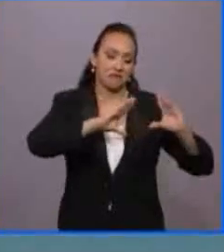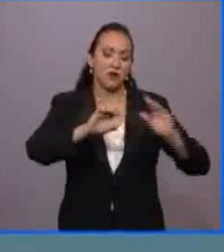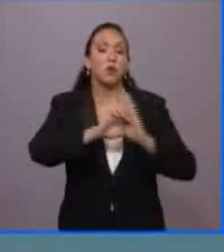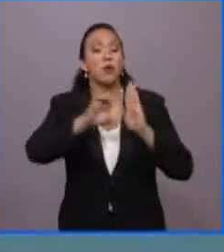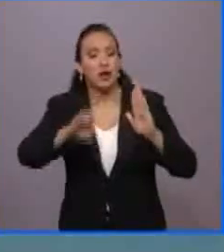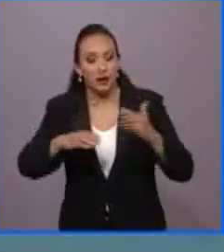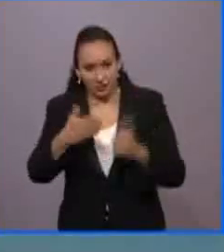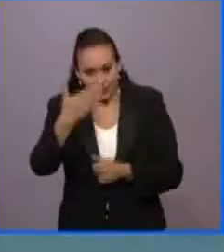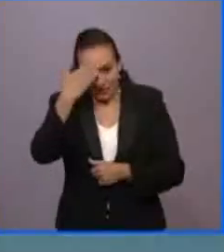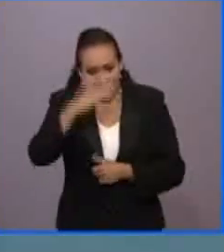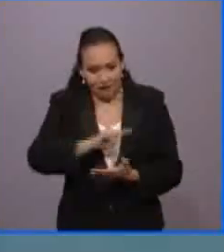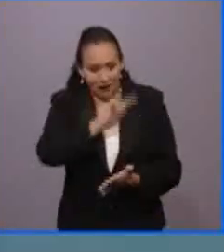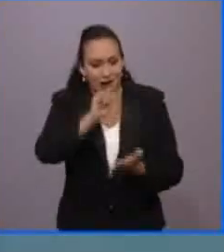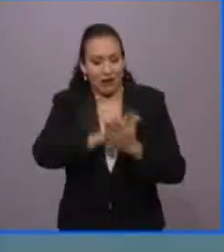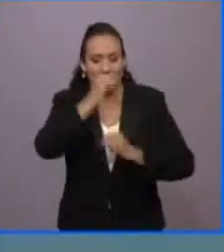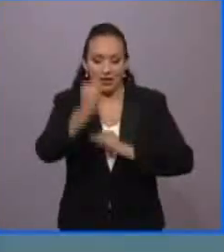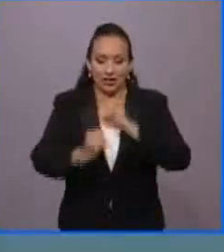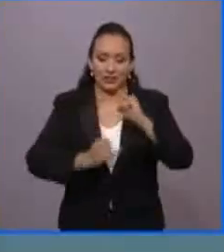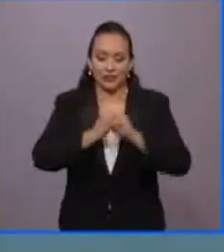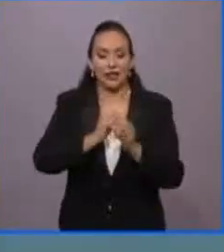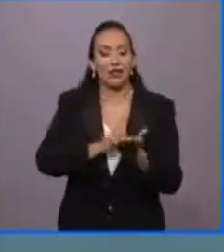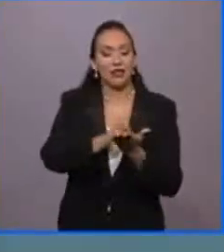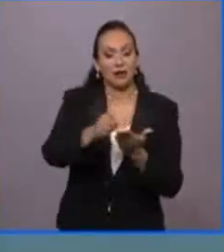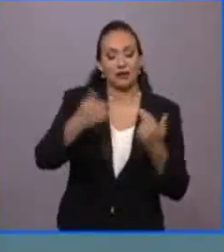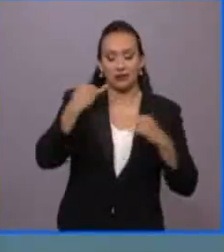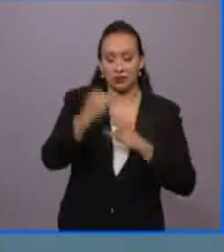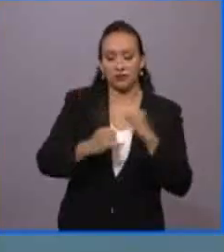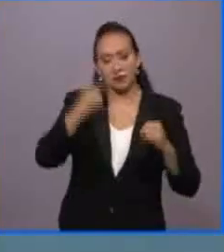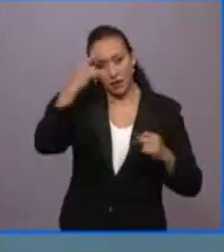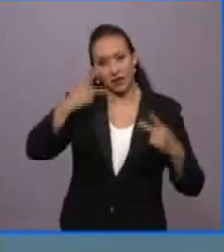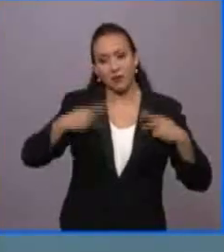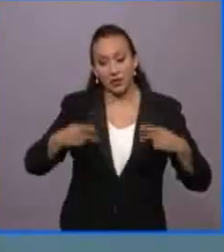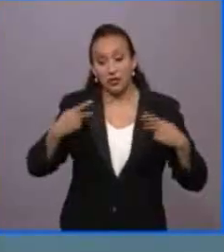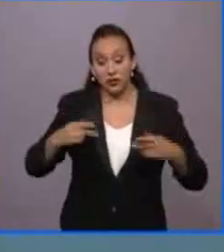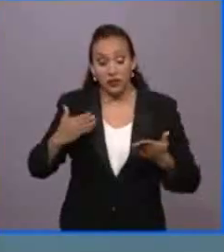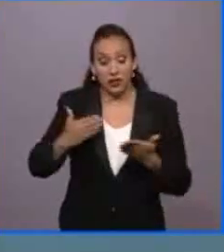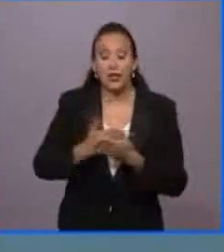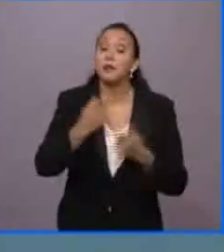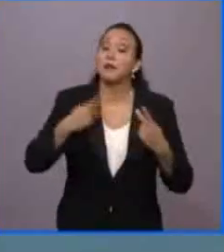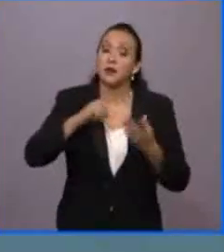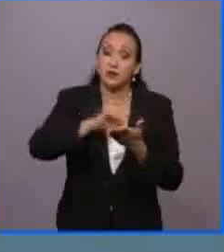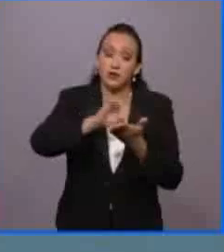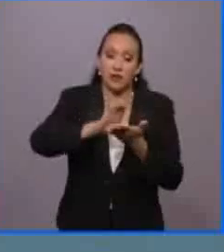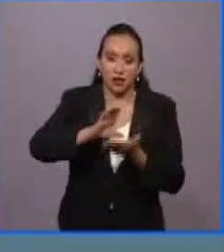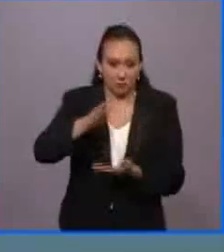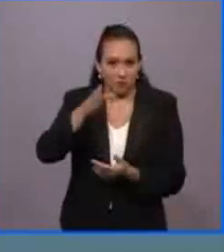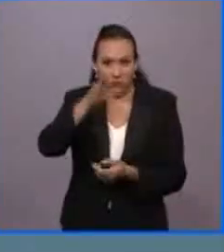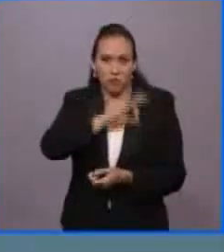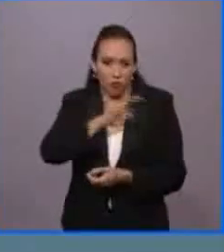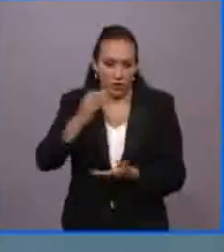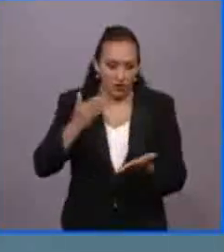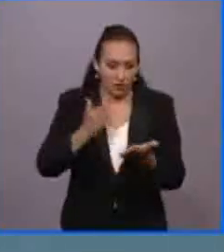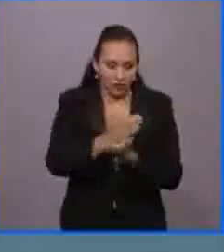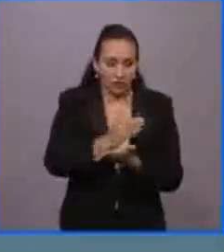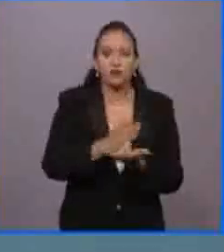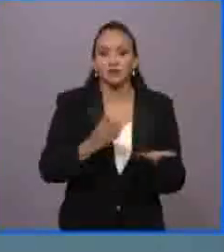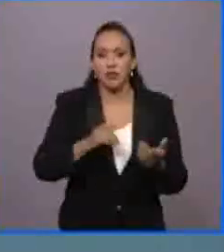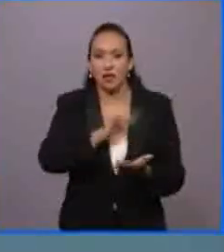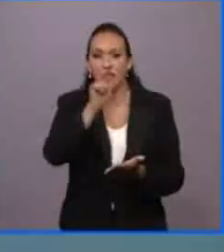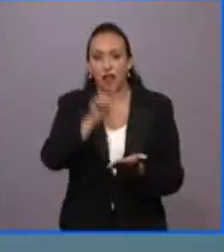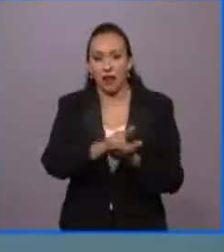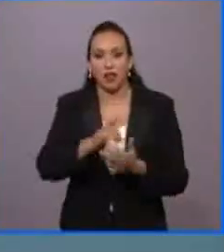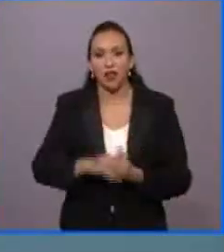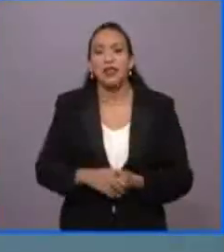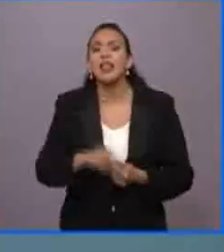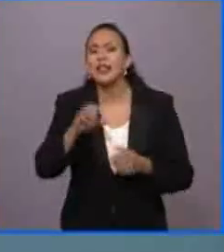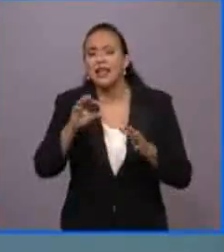internacionales en materia del ejercicio de derechos y acceso a la justicia de personas con discapacidad, así como analizar la forma en que